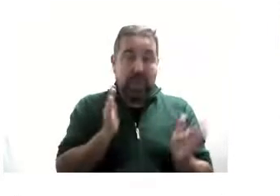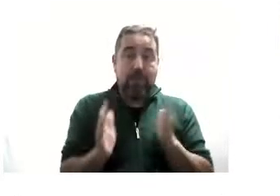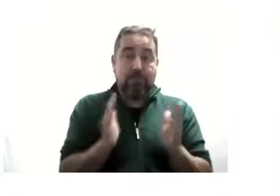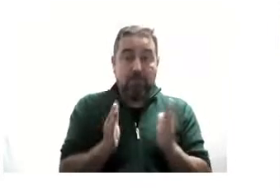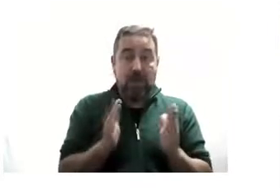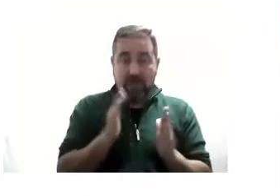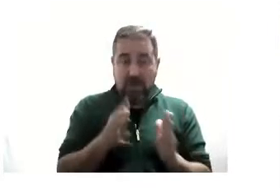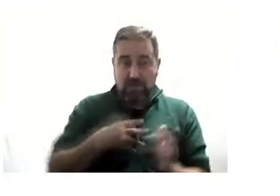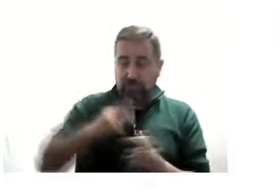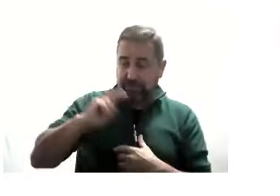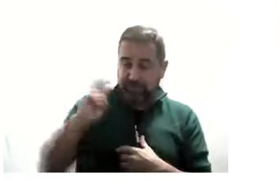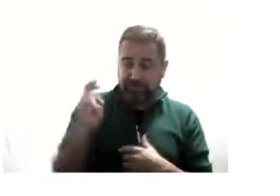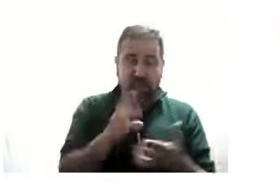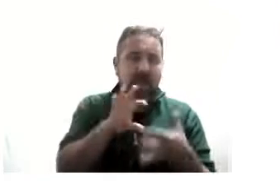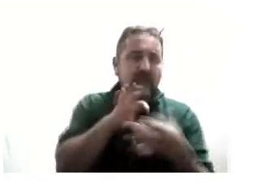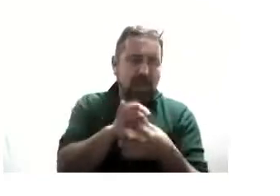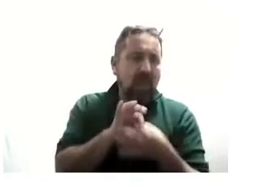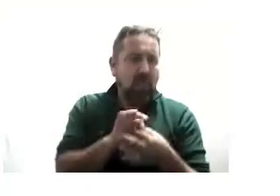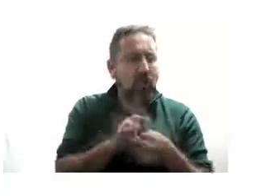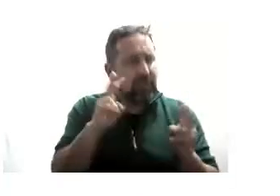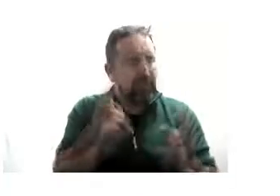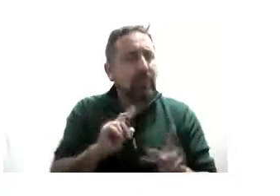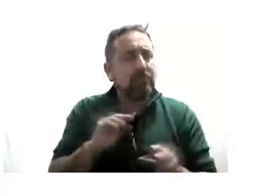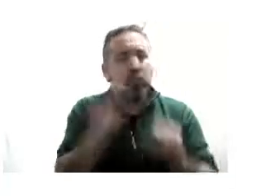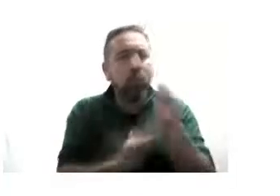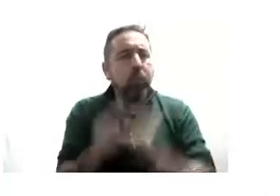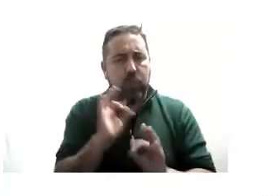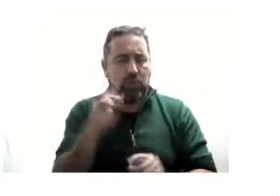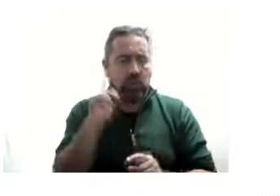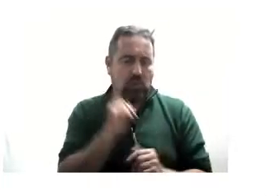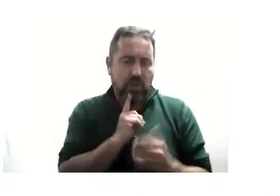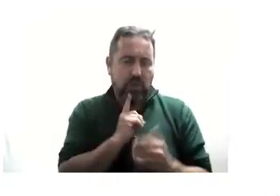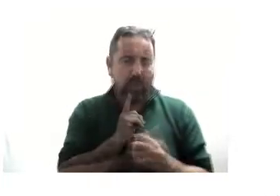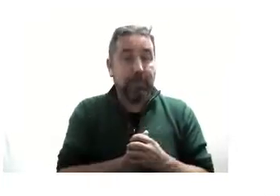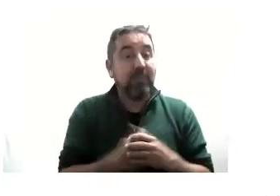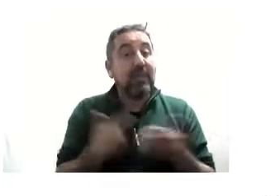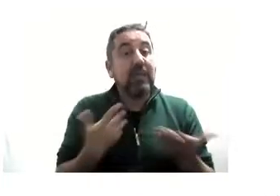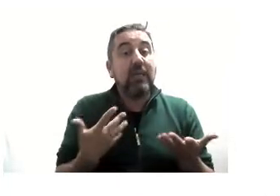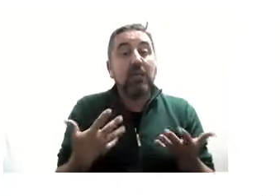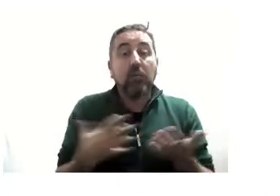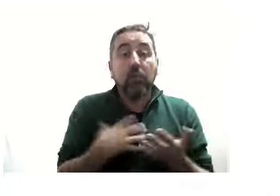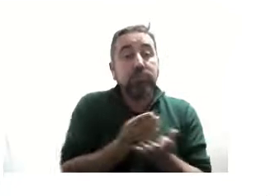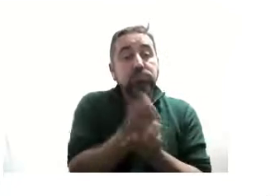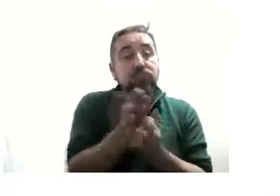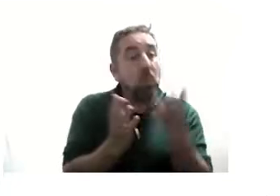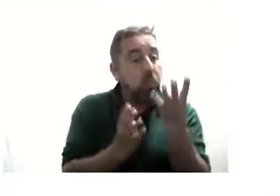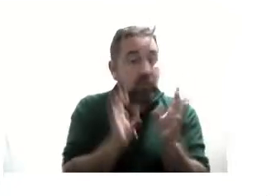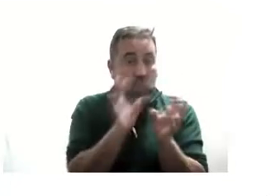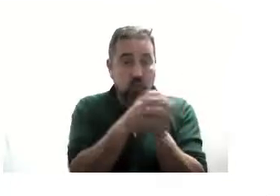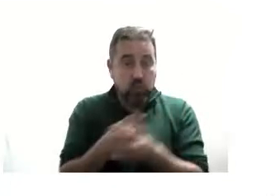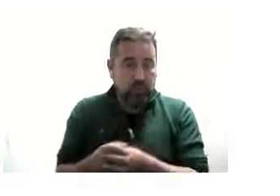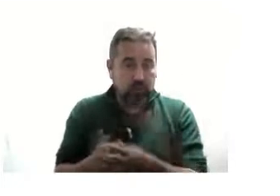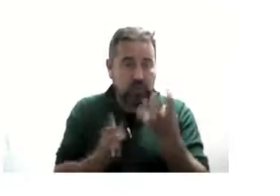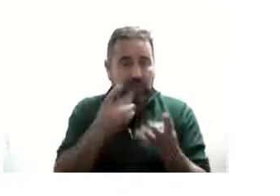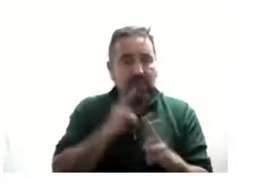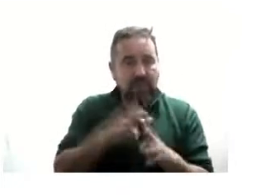tantísimas herramientas para la sordera. Y todas estas herramientas, en realidad, las podemos dividir en 4 grupos de implantes,